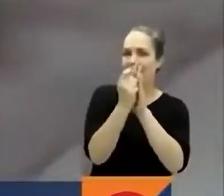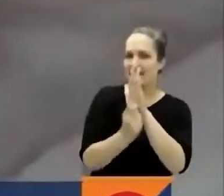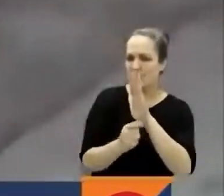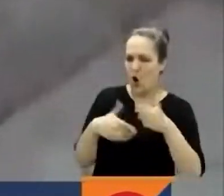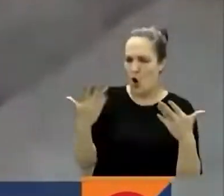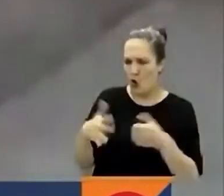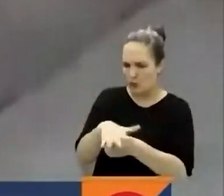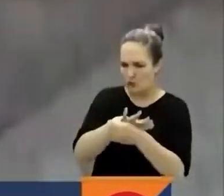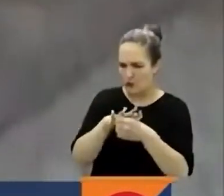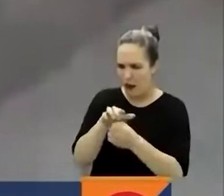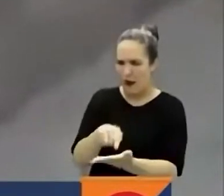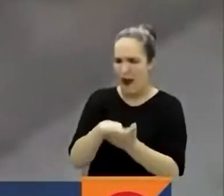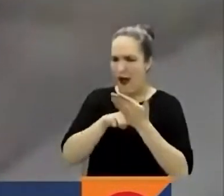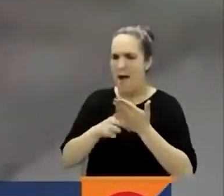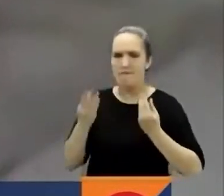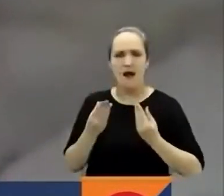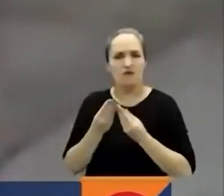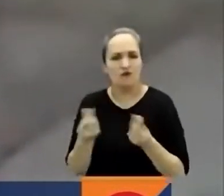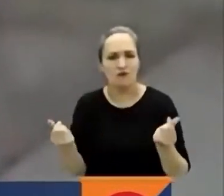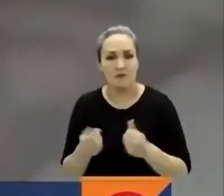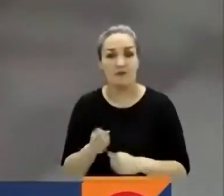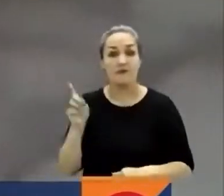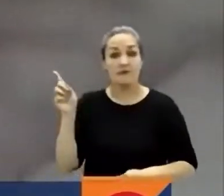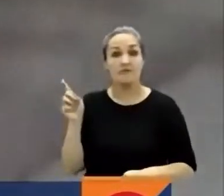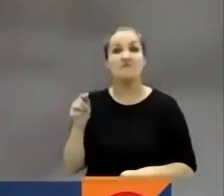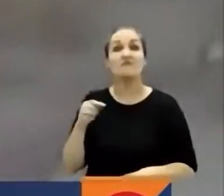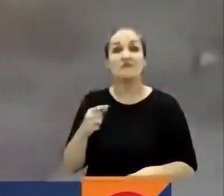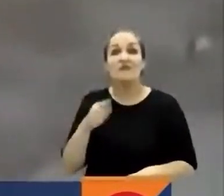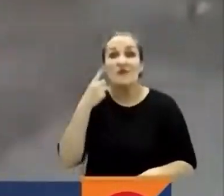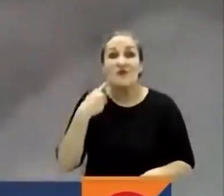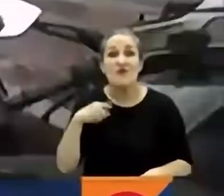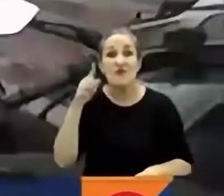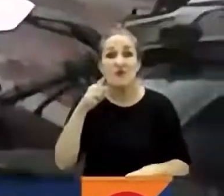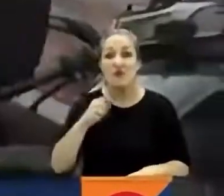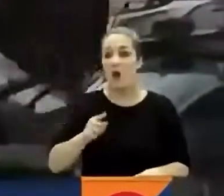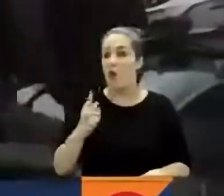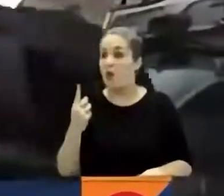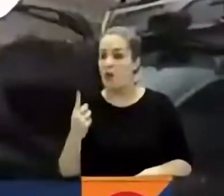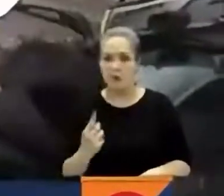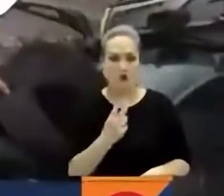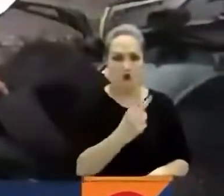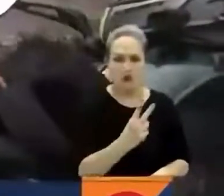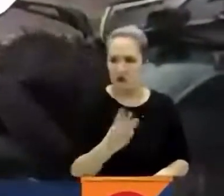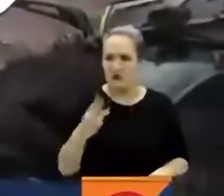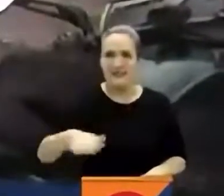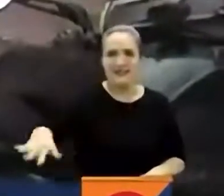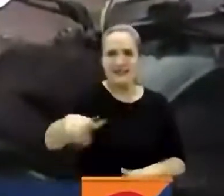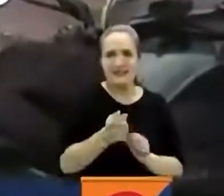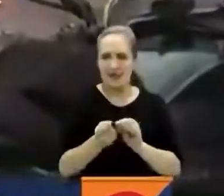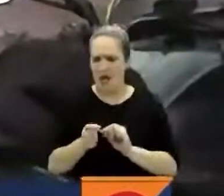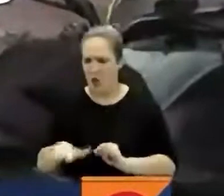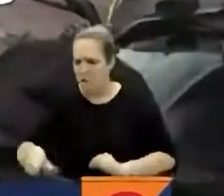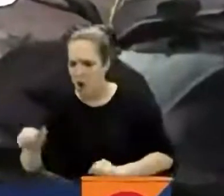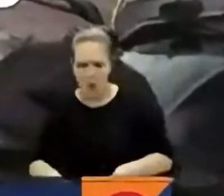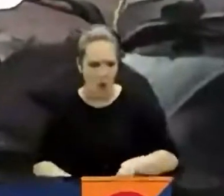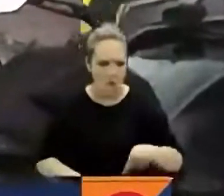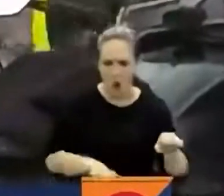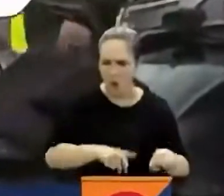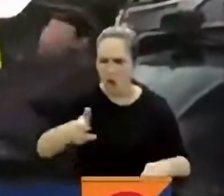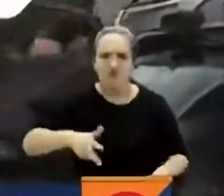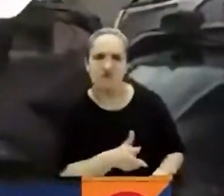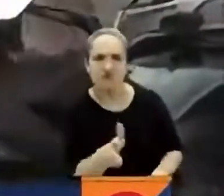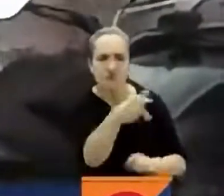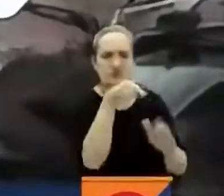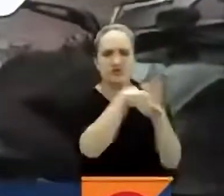contrarrestarlo. Estos mismos delincuentes realizan 2 y hasta 3 atracos seguidos y casi que en la misma zona. El procedimiento de investigación por parte de